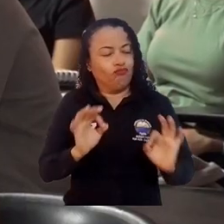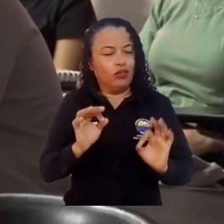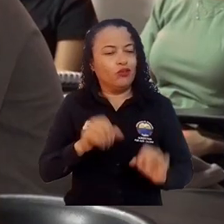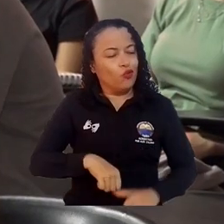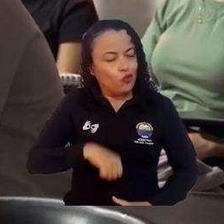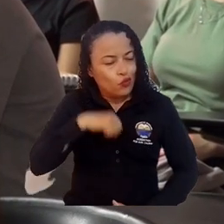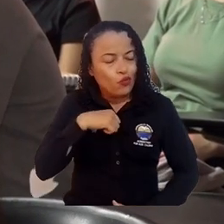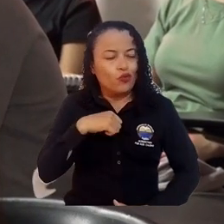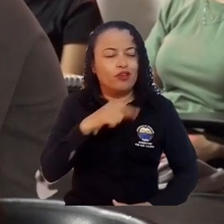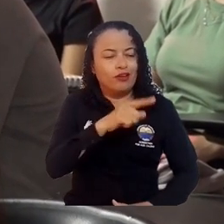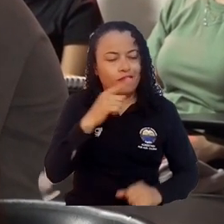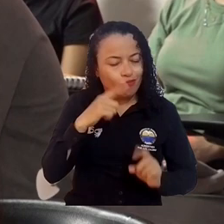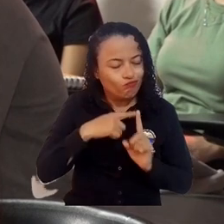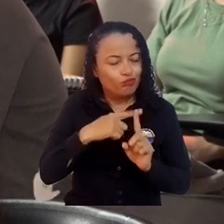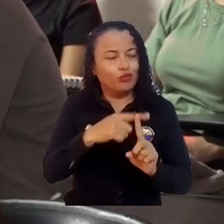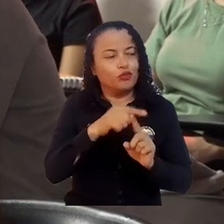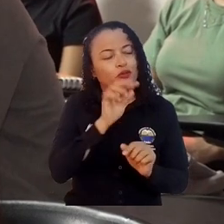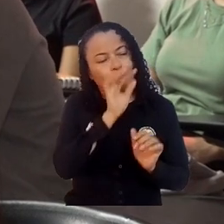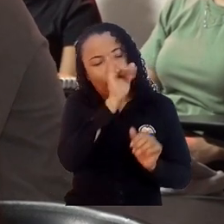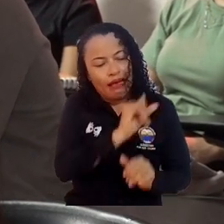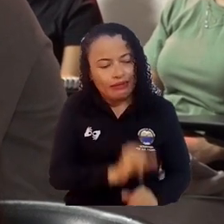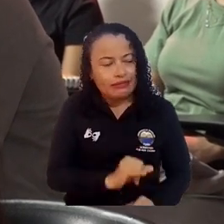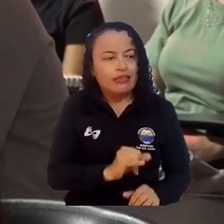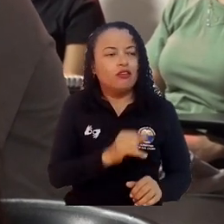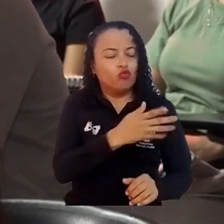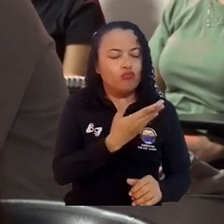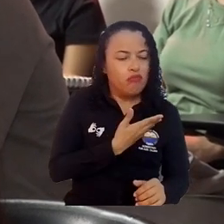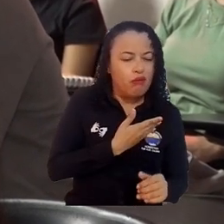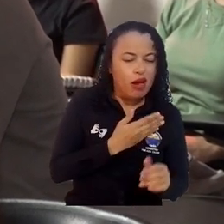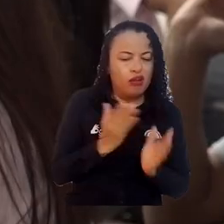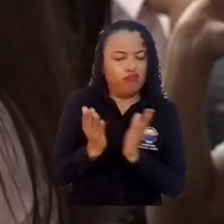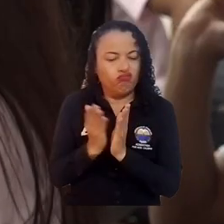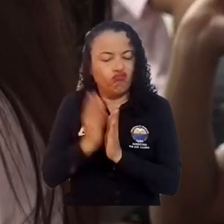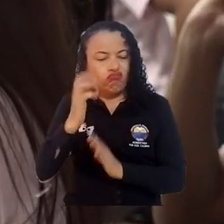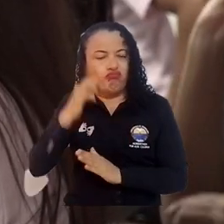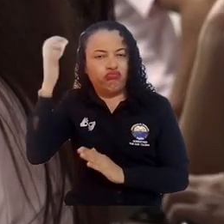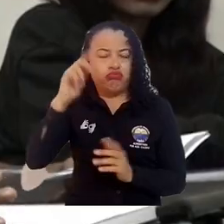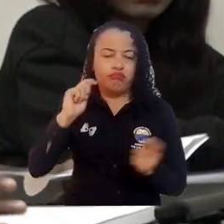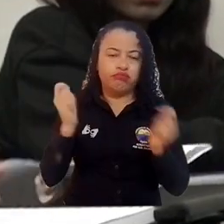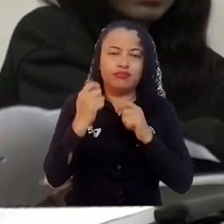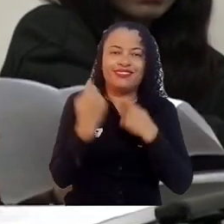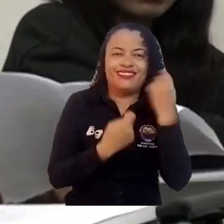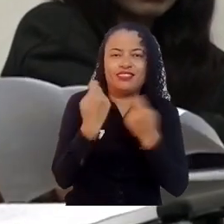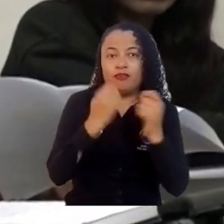representes con todo el orgullo y con toda esa buena energía que tienes para ser mamá y convertirte en una gran